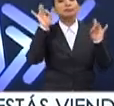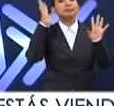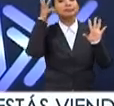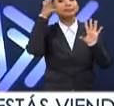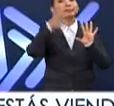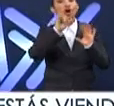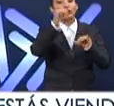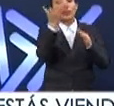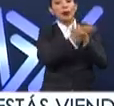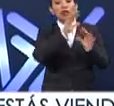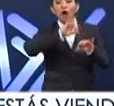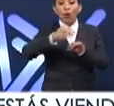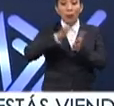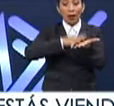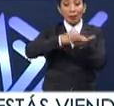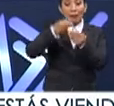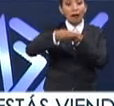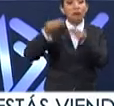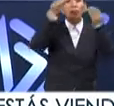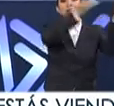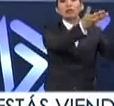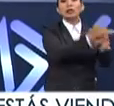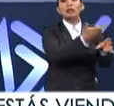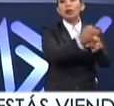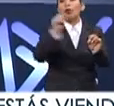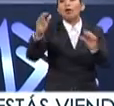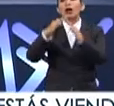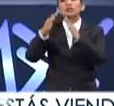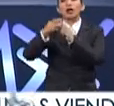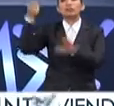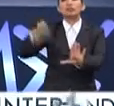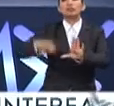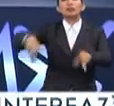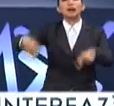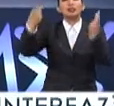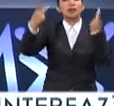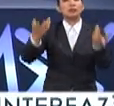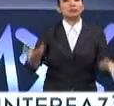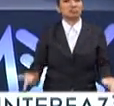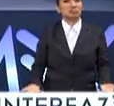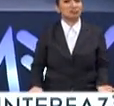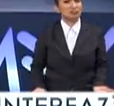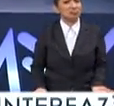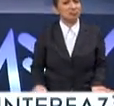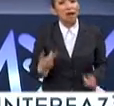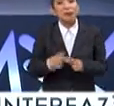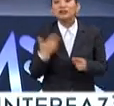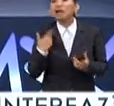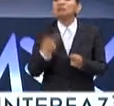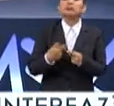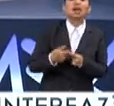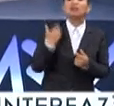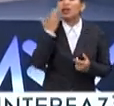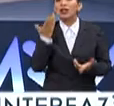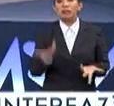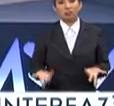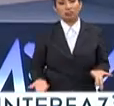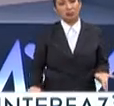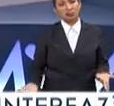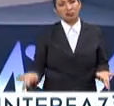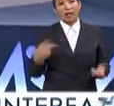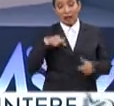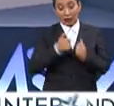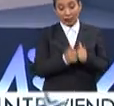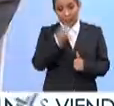o el resto de los documentos terminar ya o en una casa de subastas como los otegis no saber quién da más es claro pero ahora el